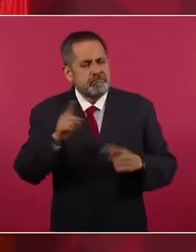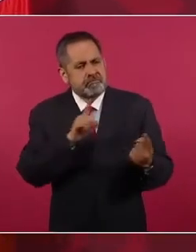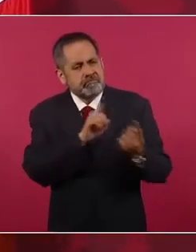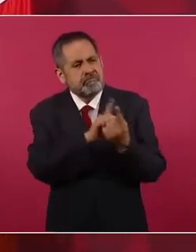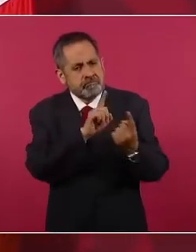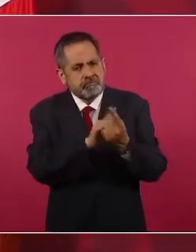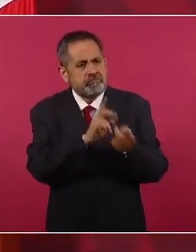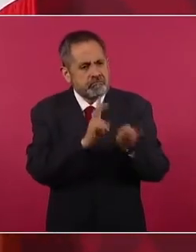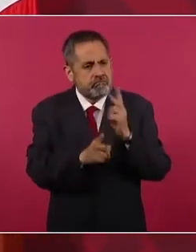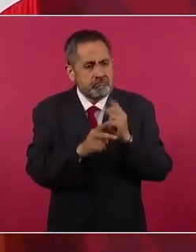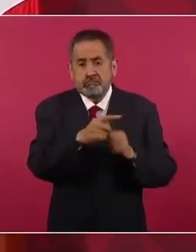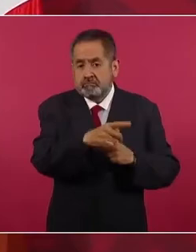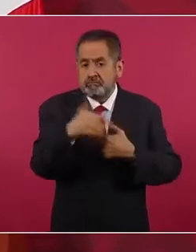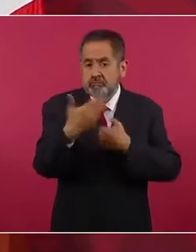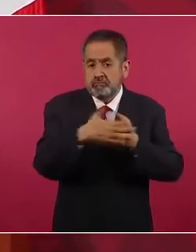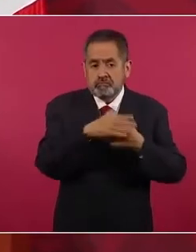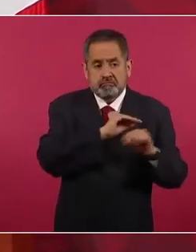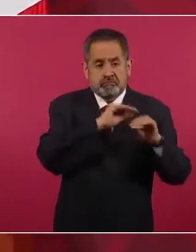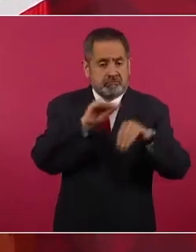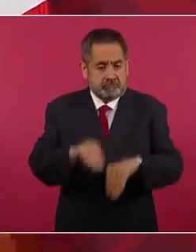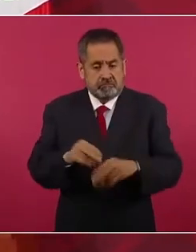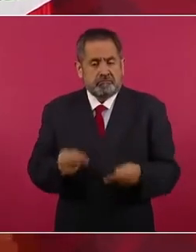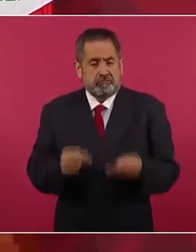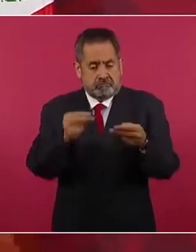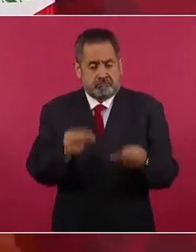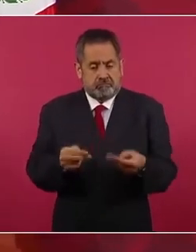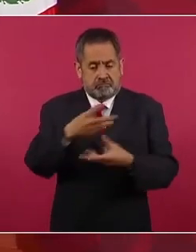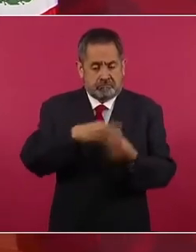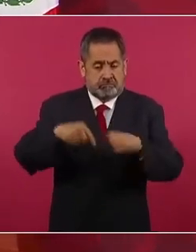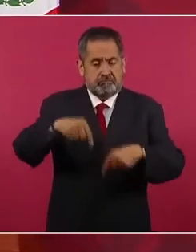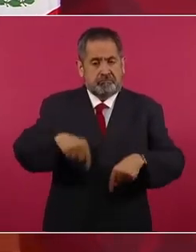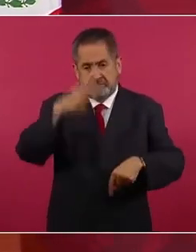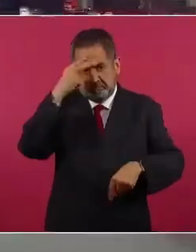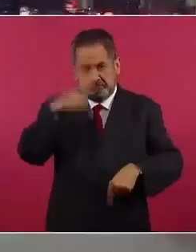que vienen a invertir a México.